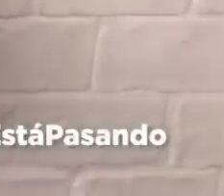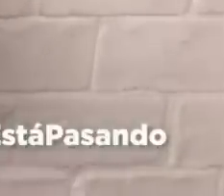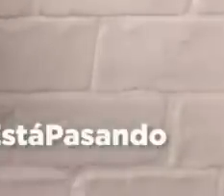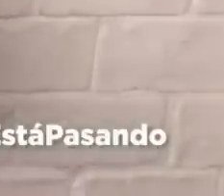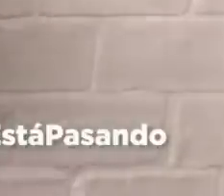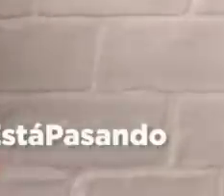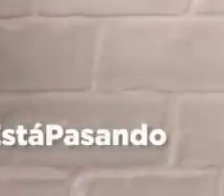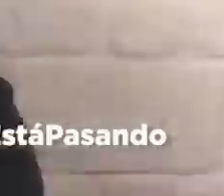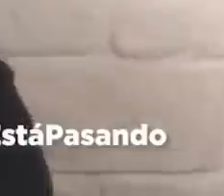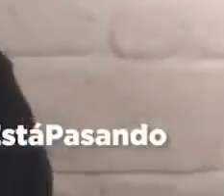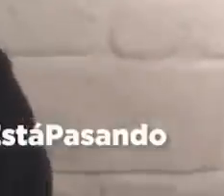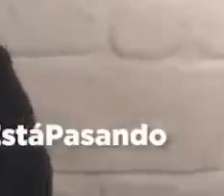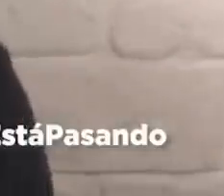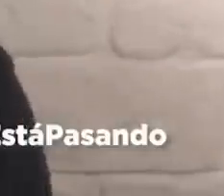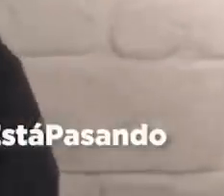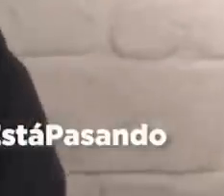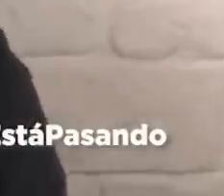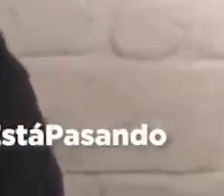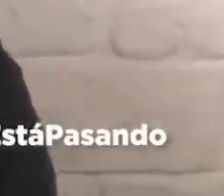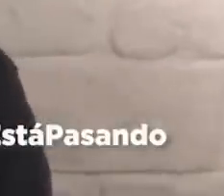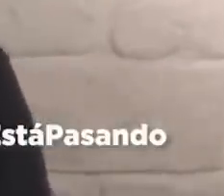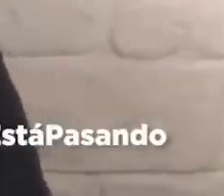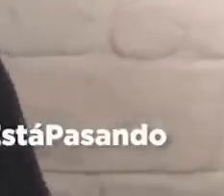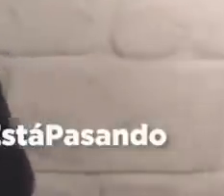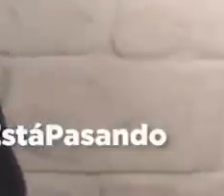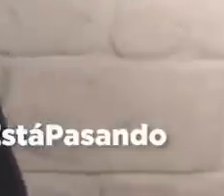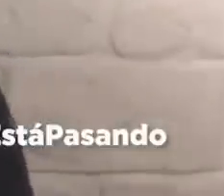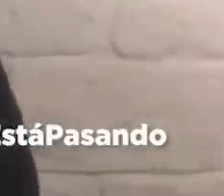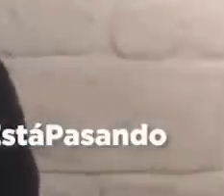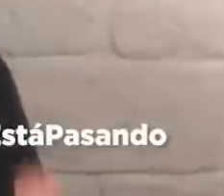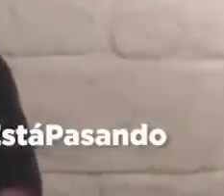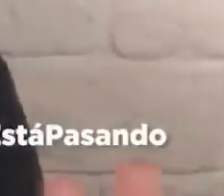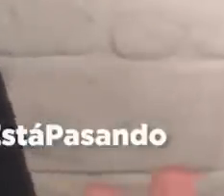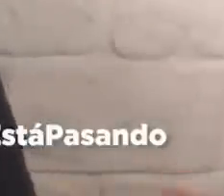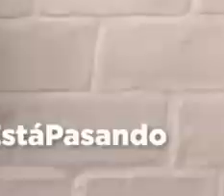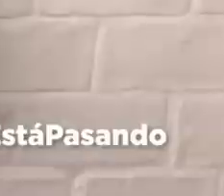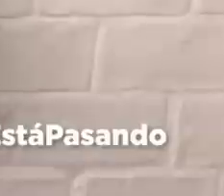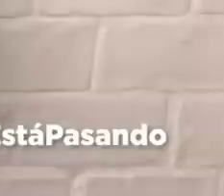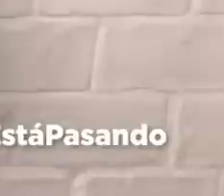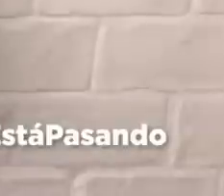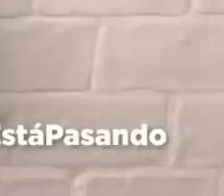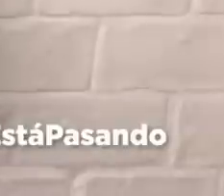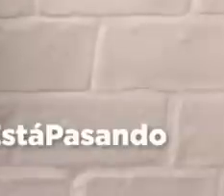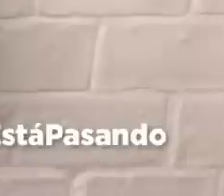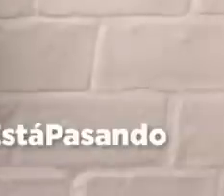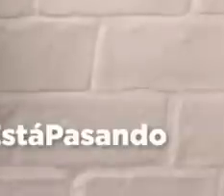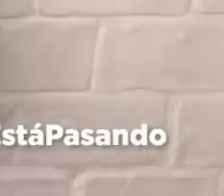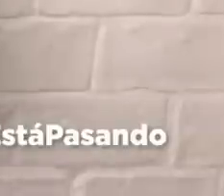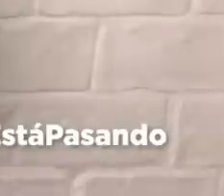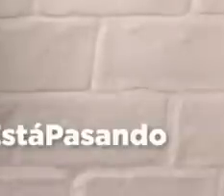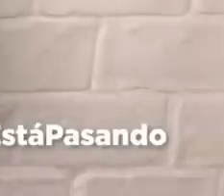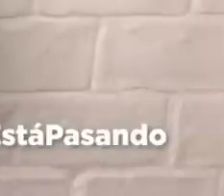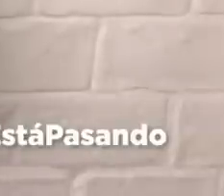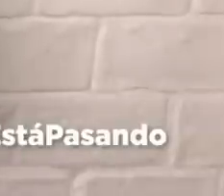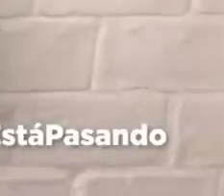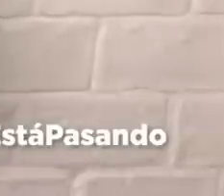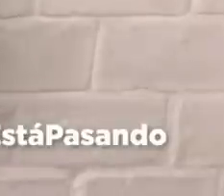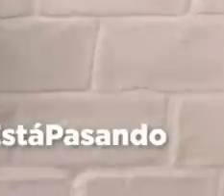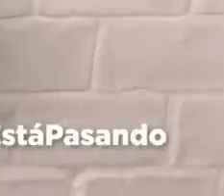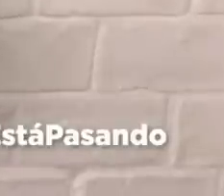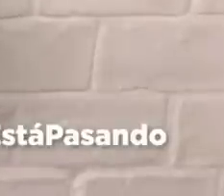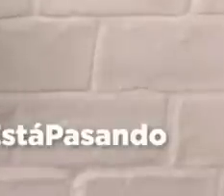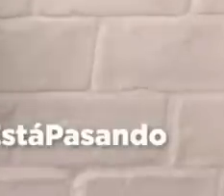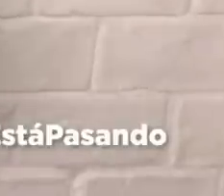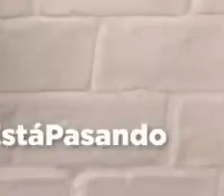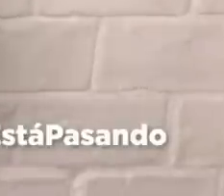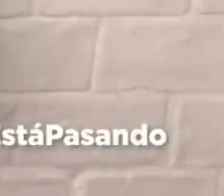del gobierno, no, sino en la cuenta privada de Lacalle Pou, cualquiera. Toda esta cuestión fue tan improvisada que anunciaron